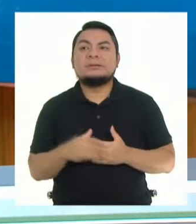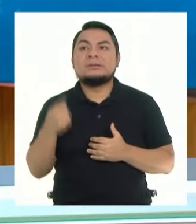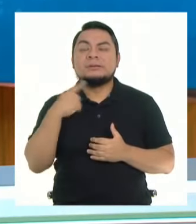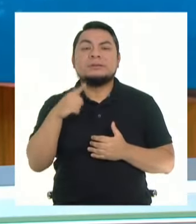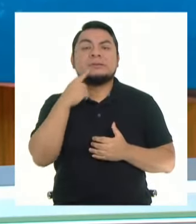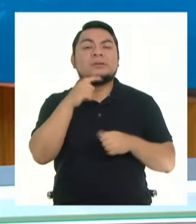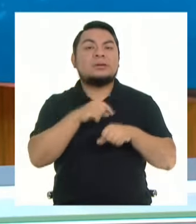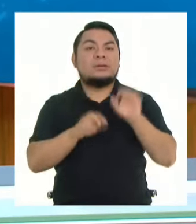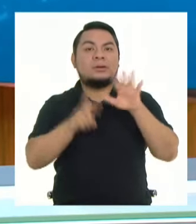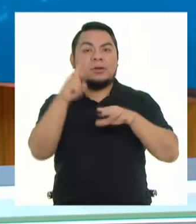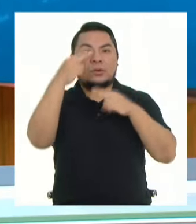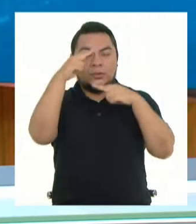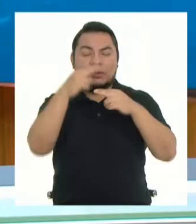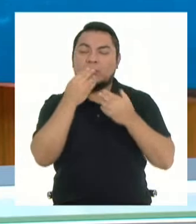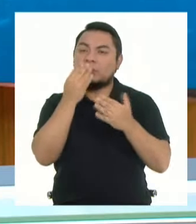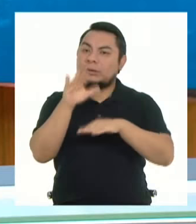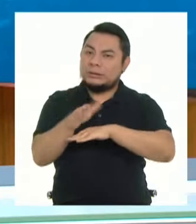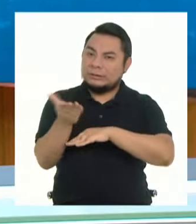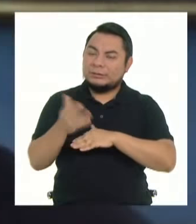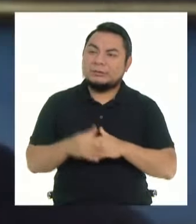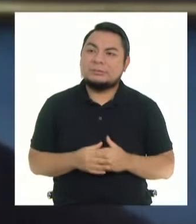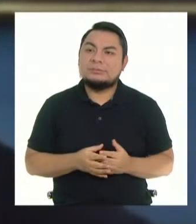del mediodía de TV Perú Noticias. Muy buenas tardes.